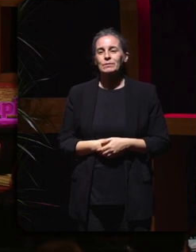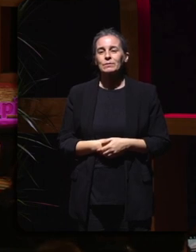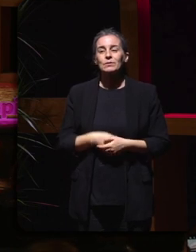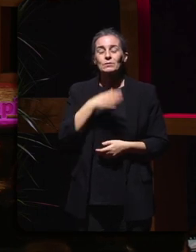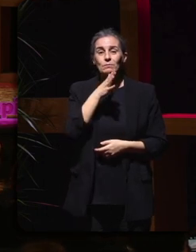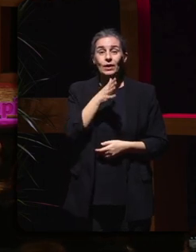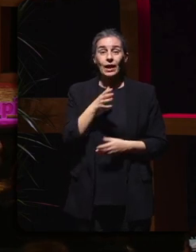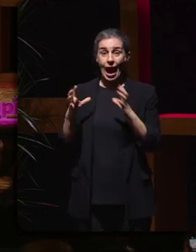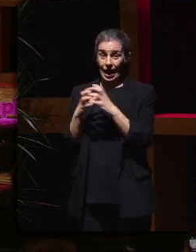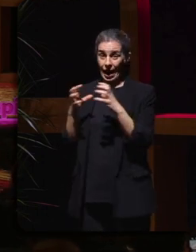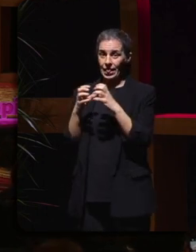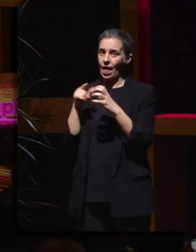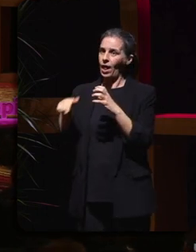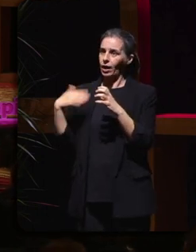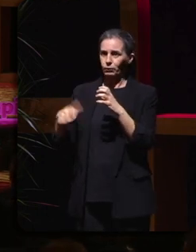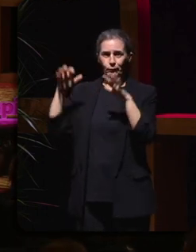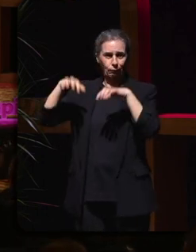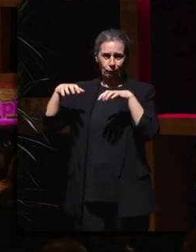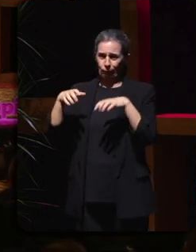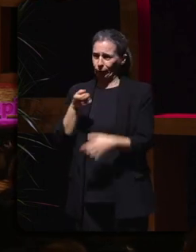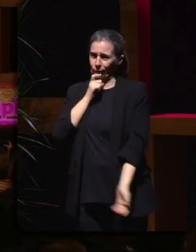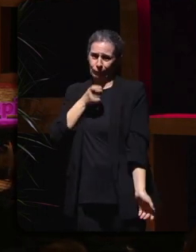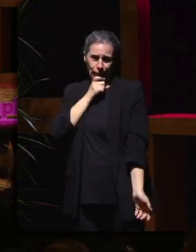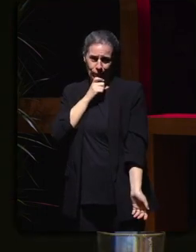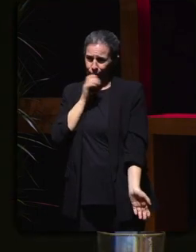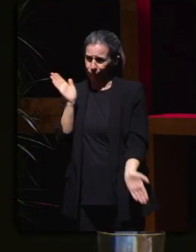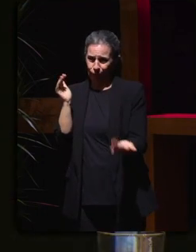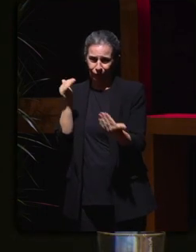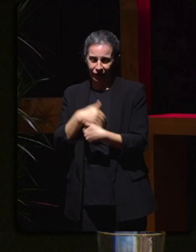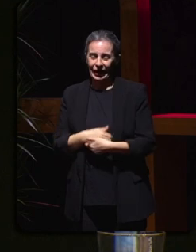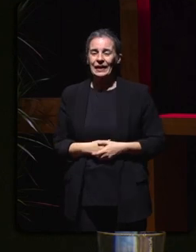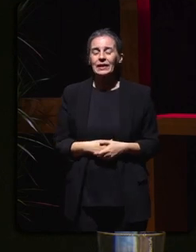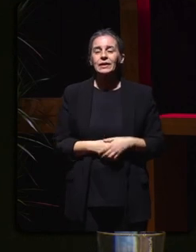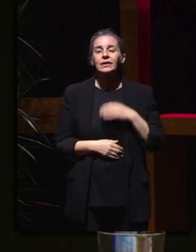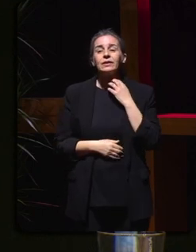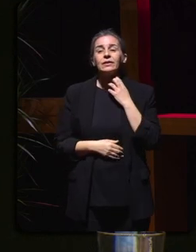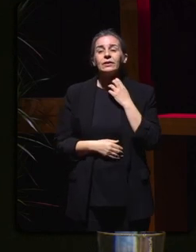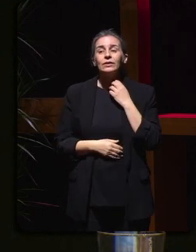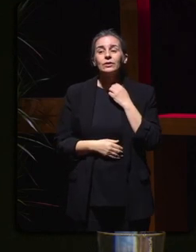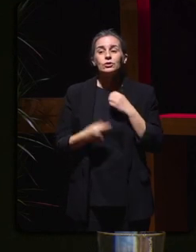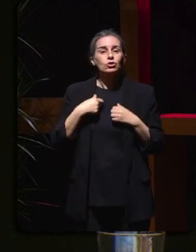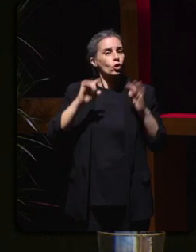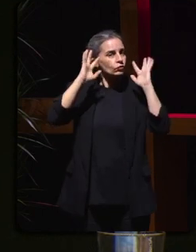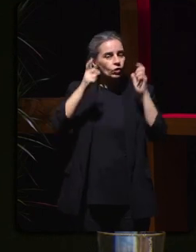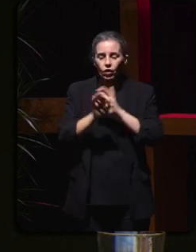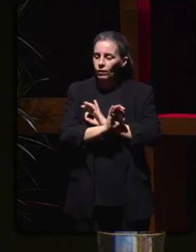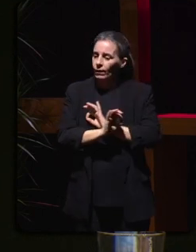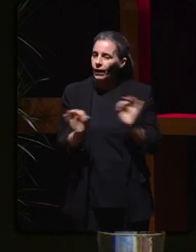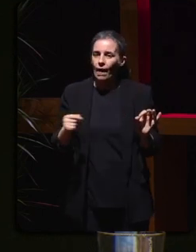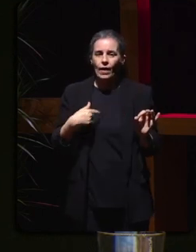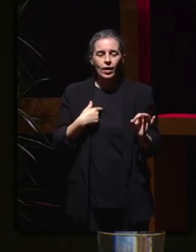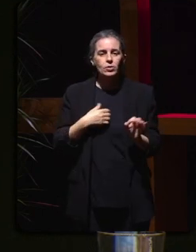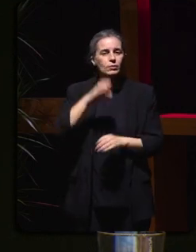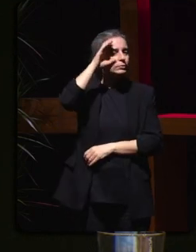porque en Granada eso está complicado que decimos allí no me ha costado ningún esfuerzo seguir